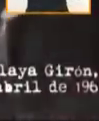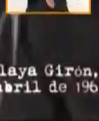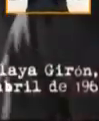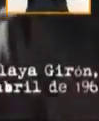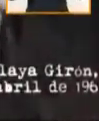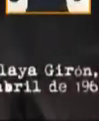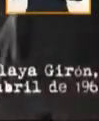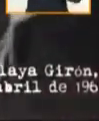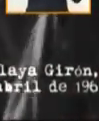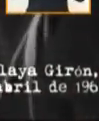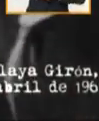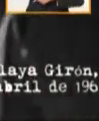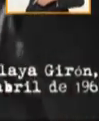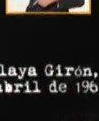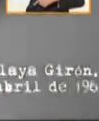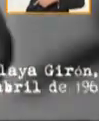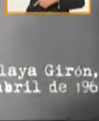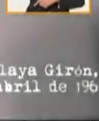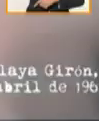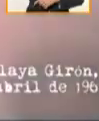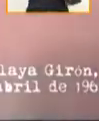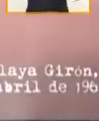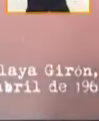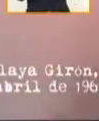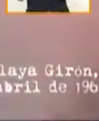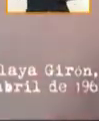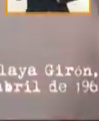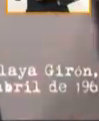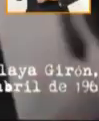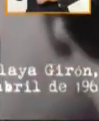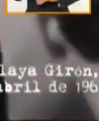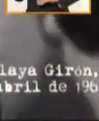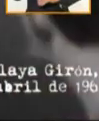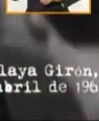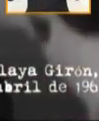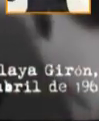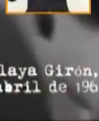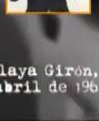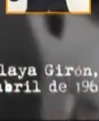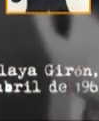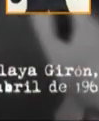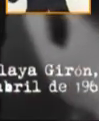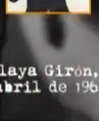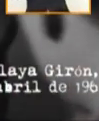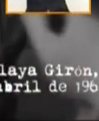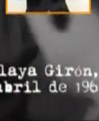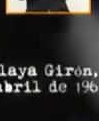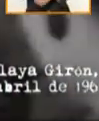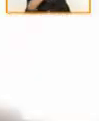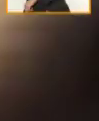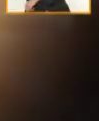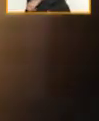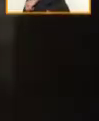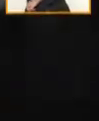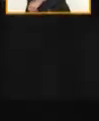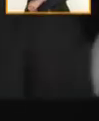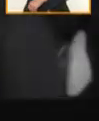un mensaje personal a Fidel Castro en el cual condenaba el ataque y reafirmaba el apoyo del pueblo y el gobierno chinos.